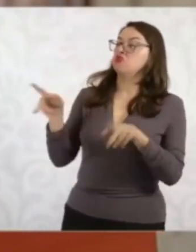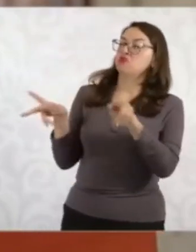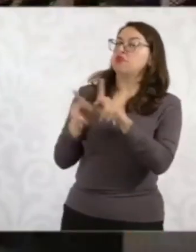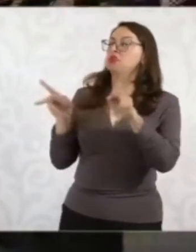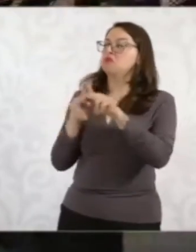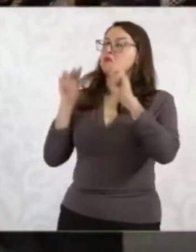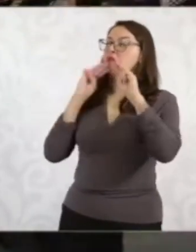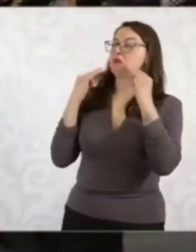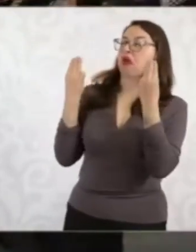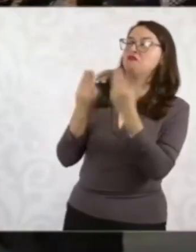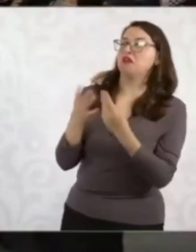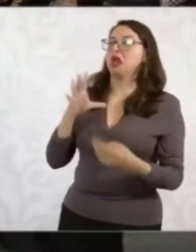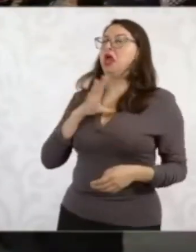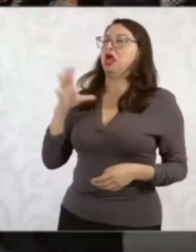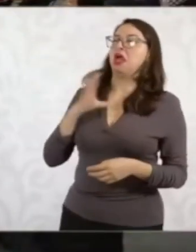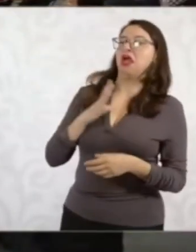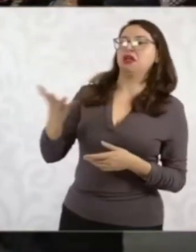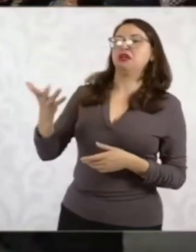un pariente enviciado.